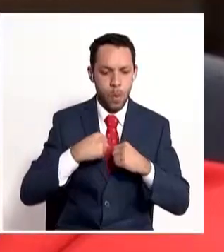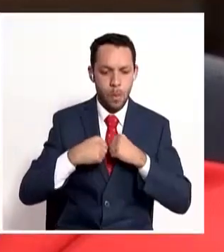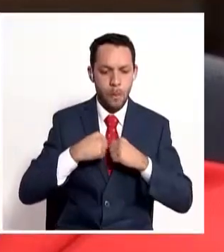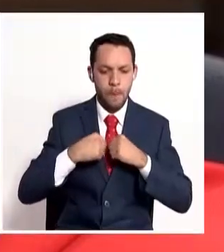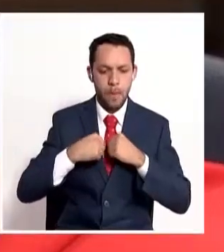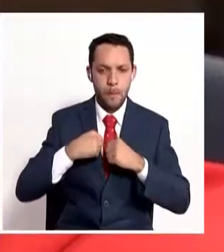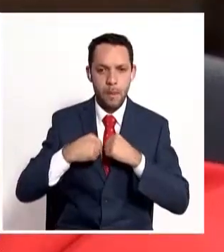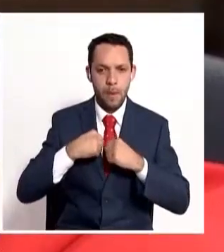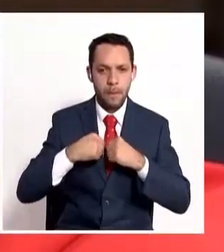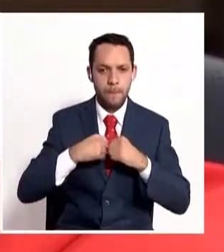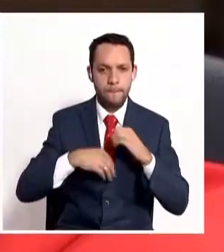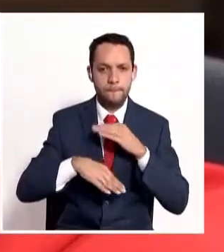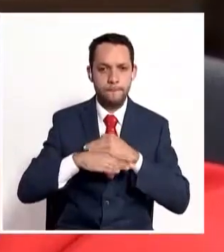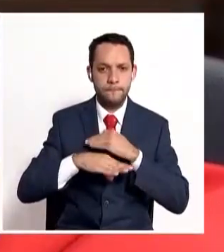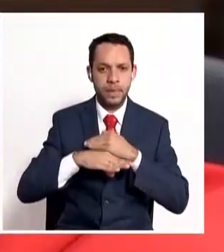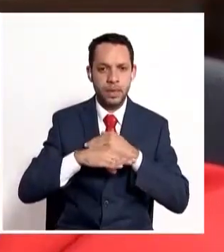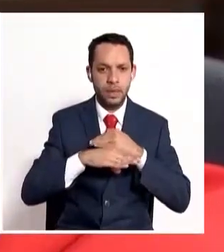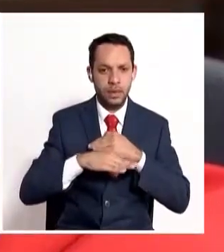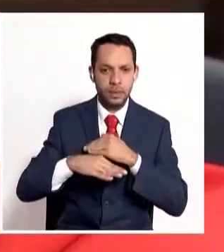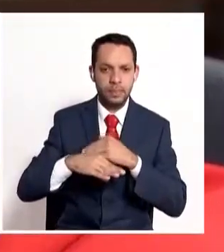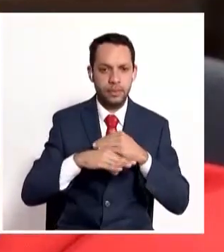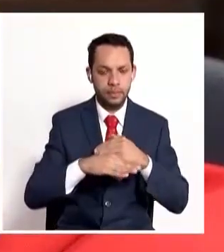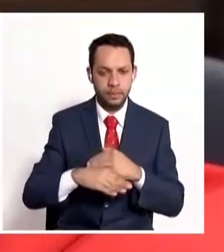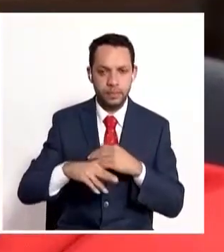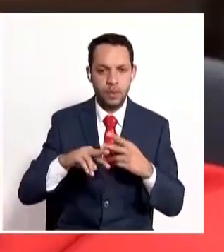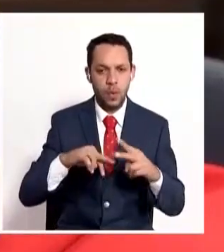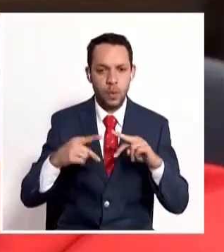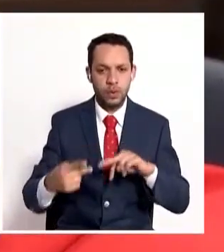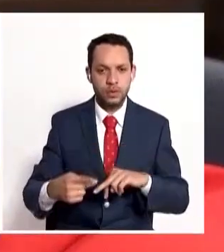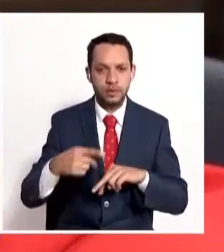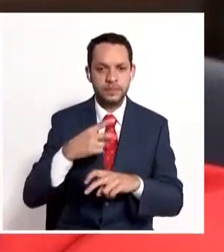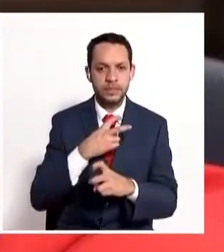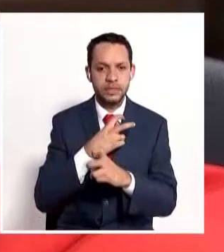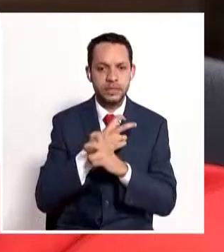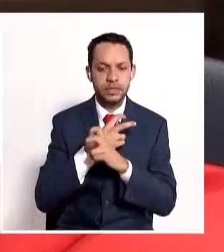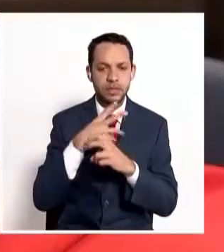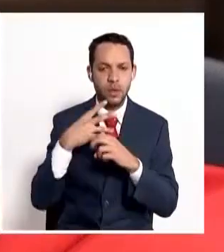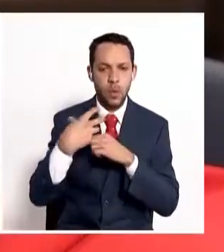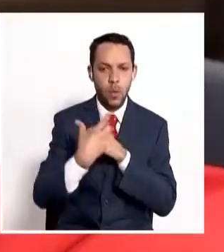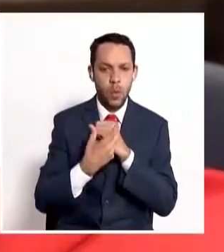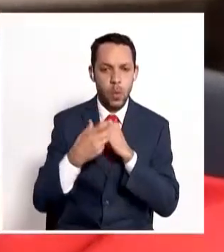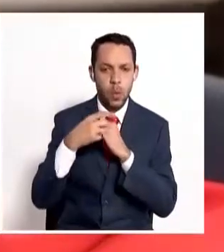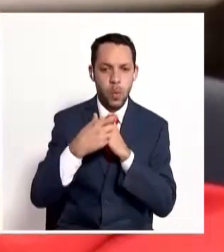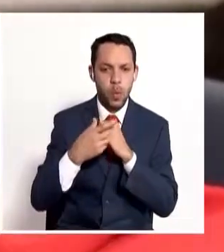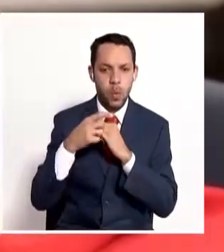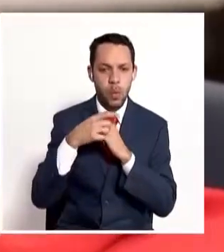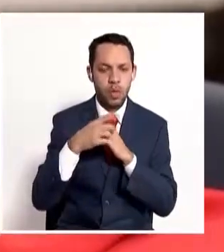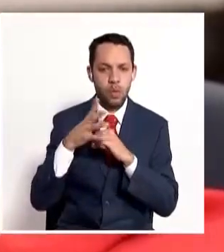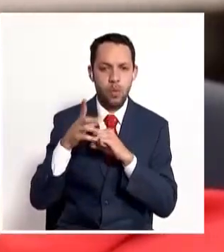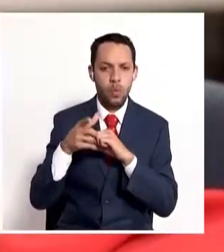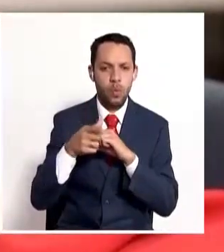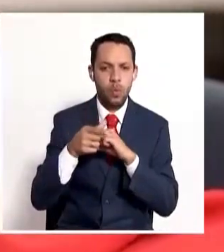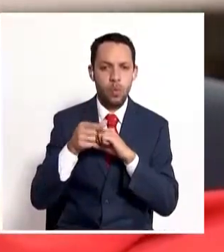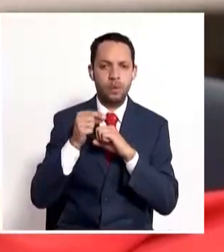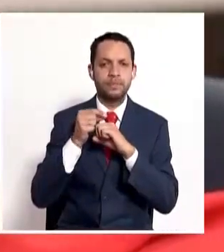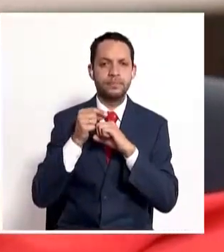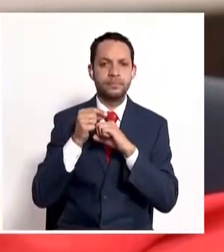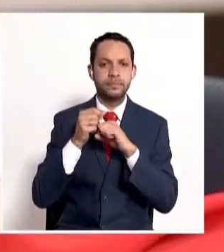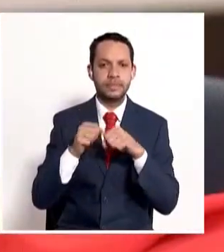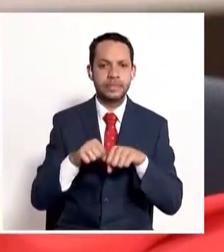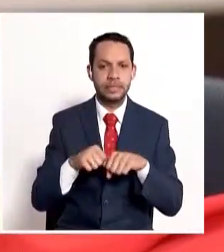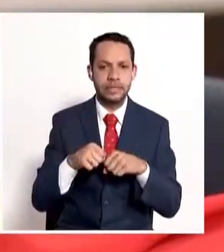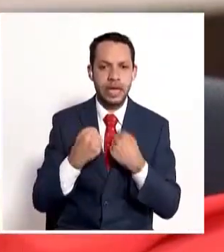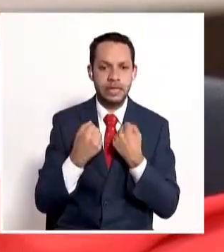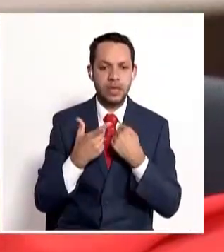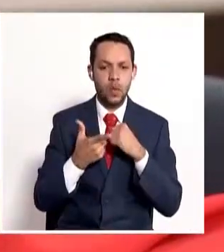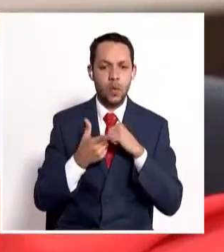esther muscular qué pasa con la artrosis esto se comienza a desgastar y en el momento que se desgasta este hueso no tiene